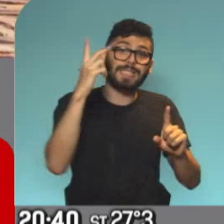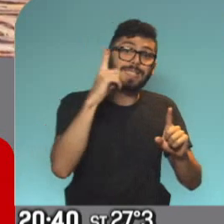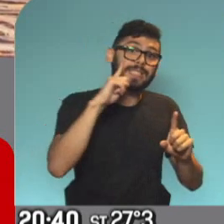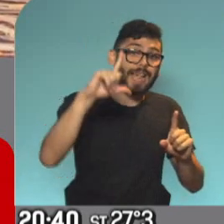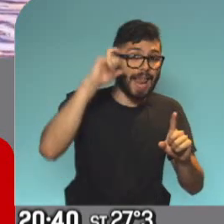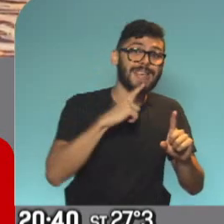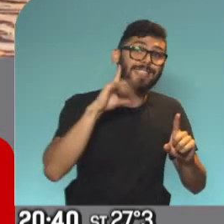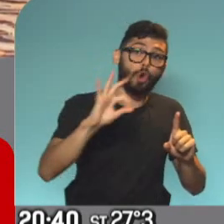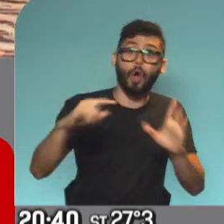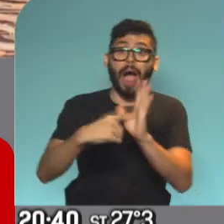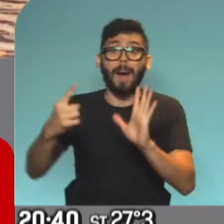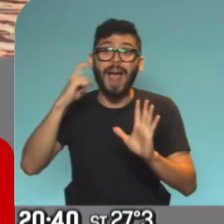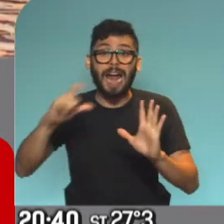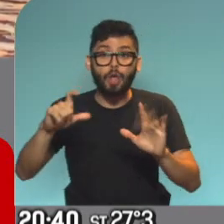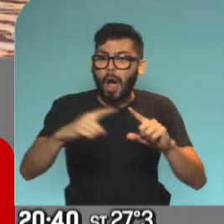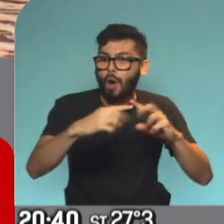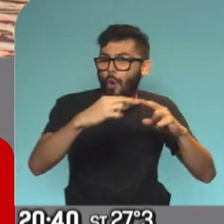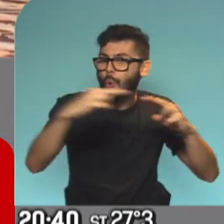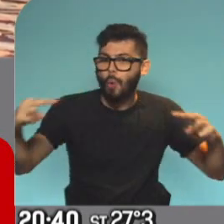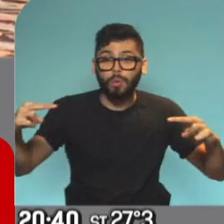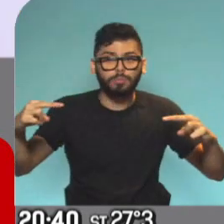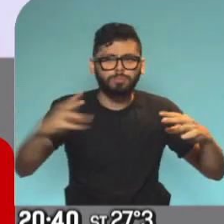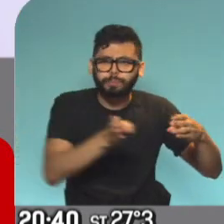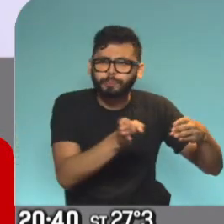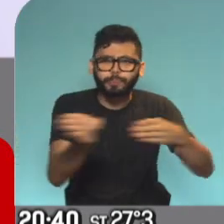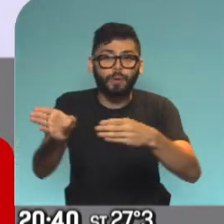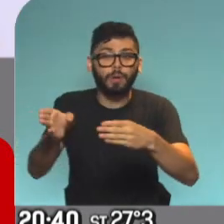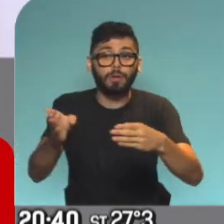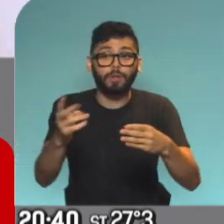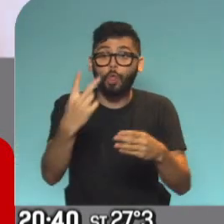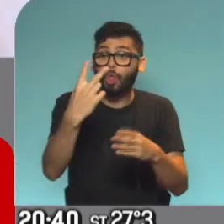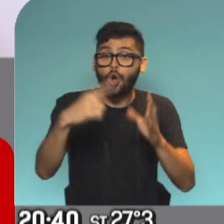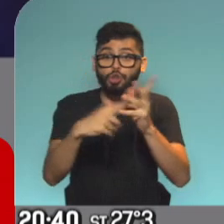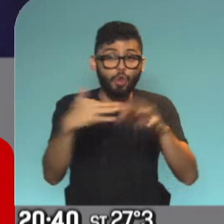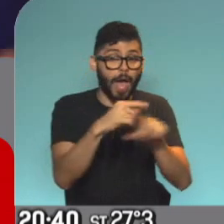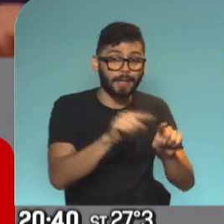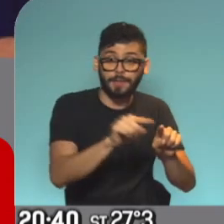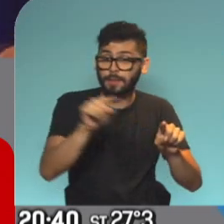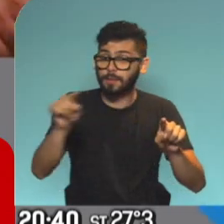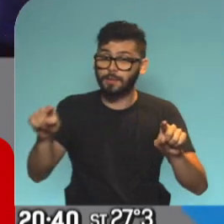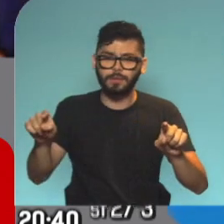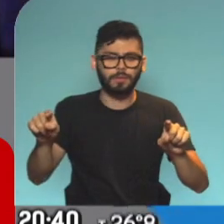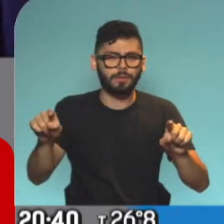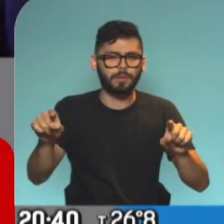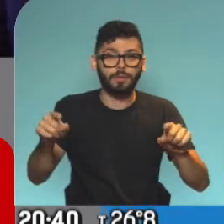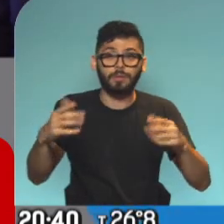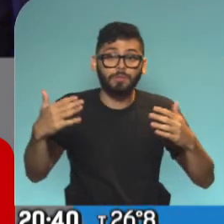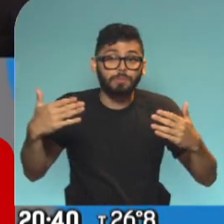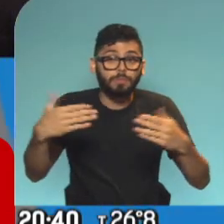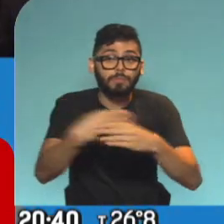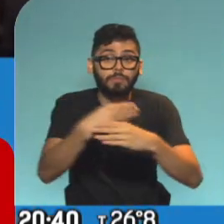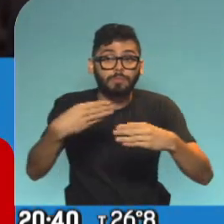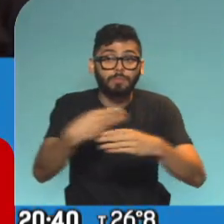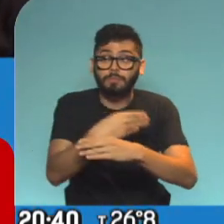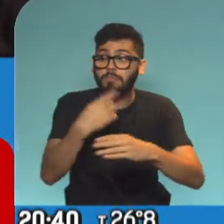Y entonces, en estas dos ciudades, cómo ese tránsito iba a repercutir en el